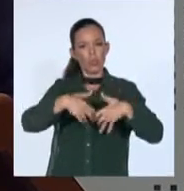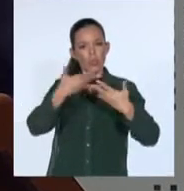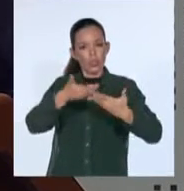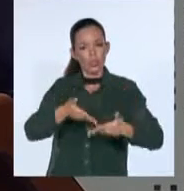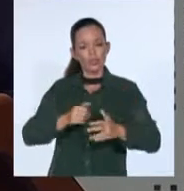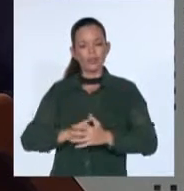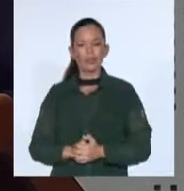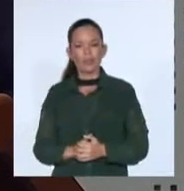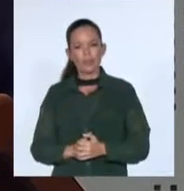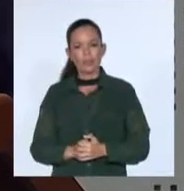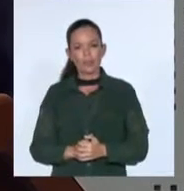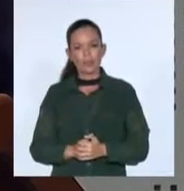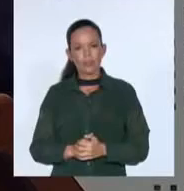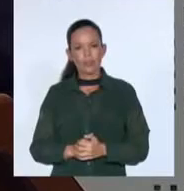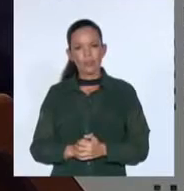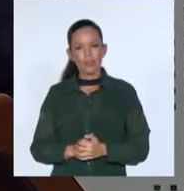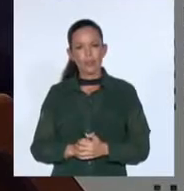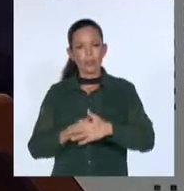Necesitan energías.